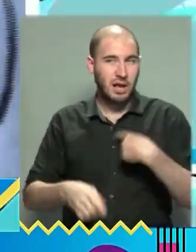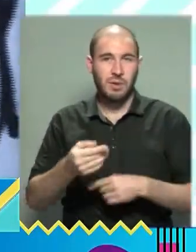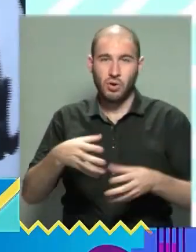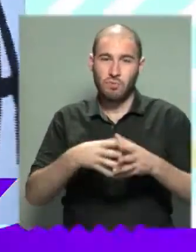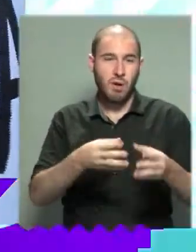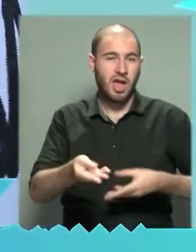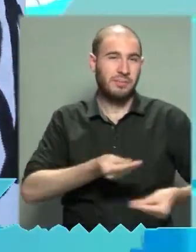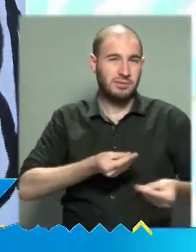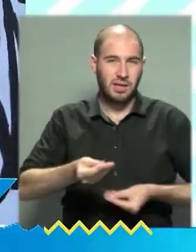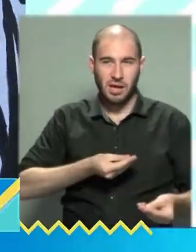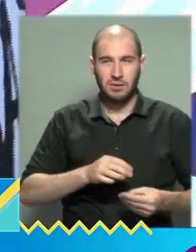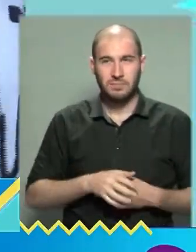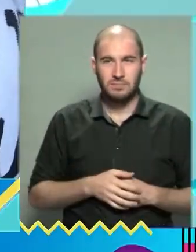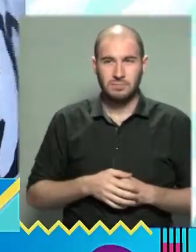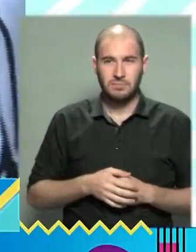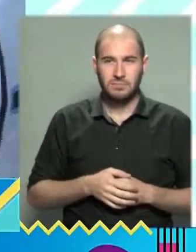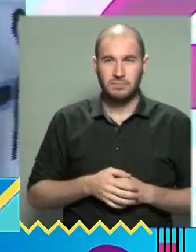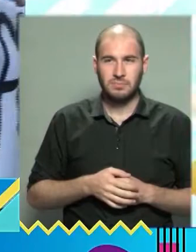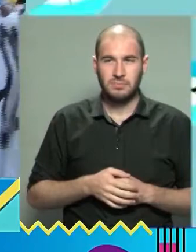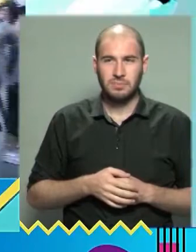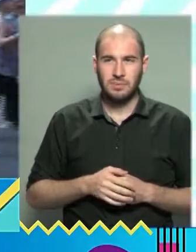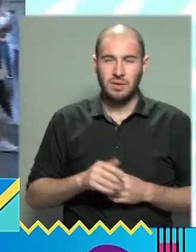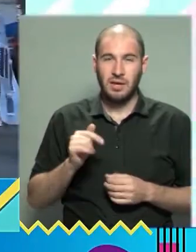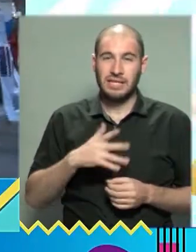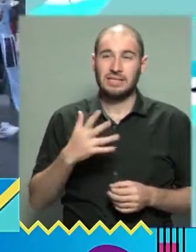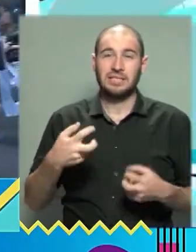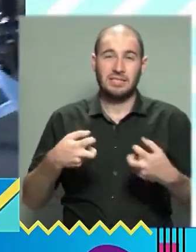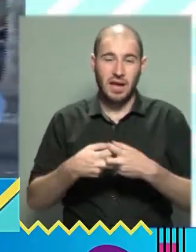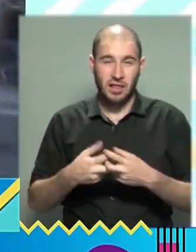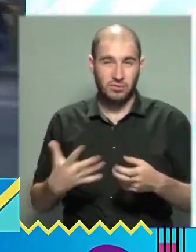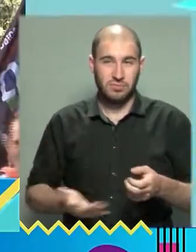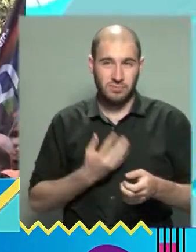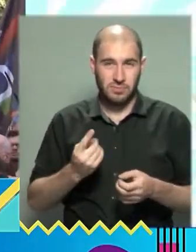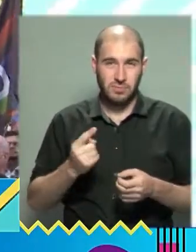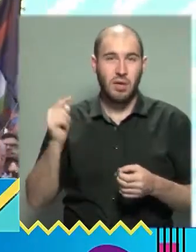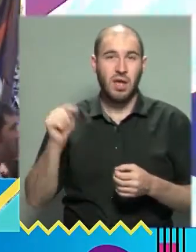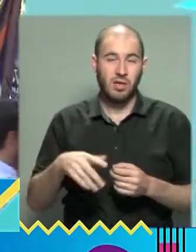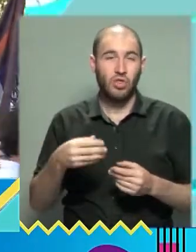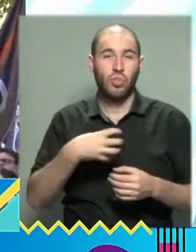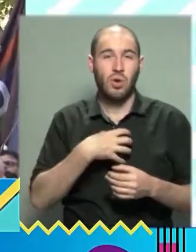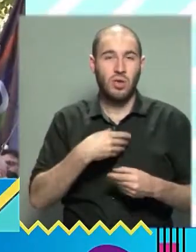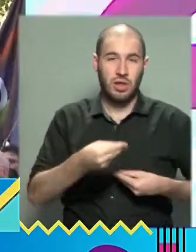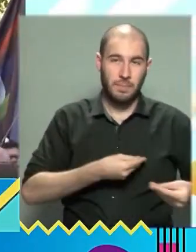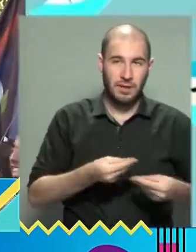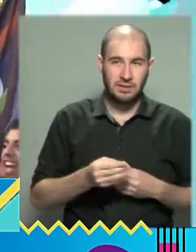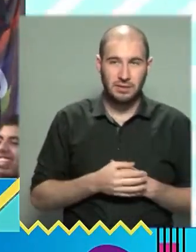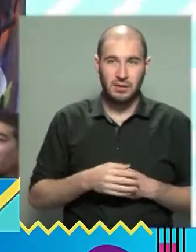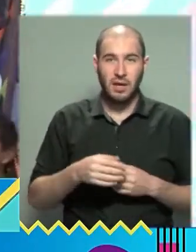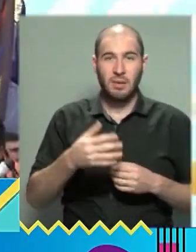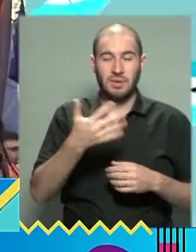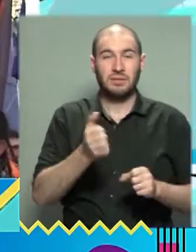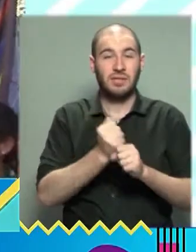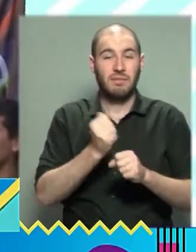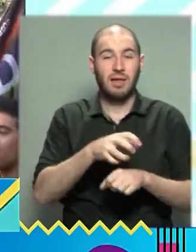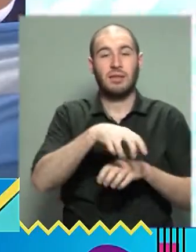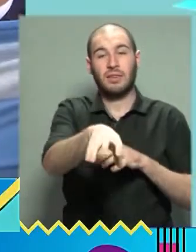empresarios. O sea, además de dirigir el sindicato, son dueños de empresas que terciarizan